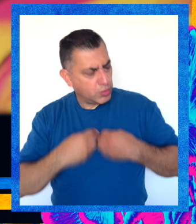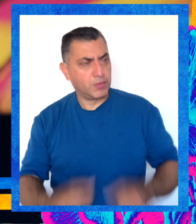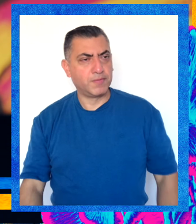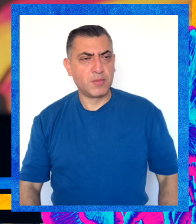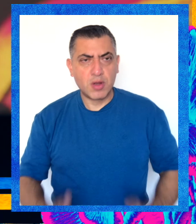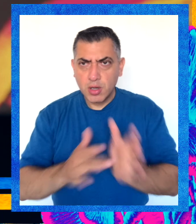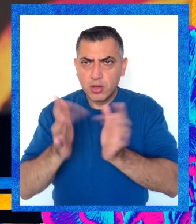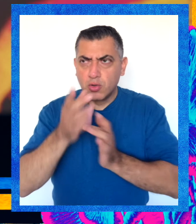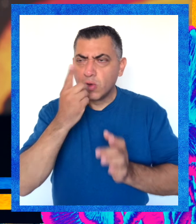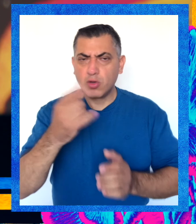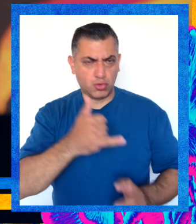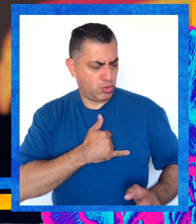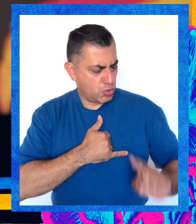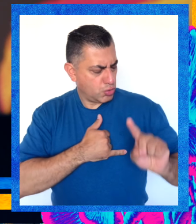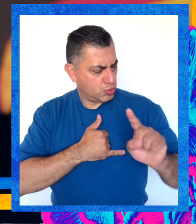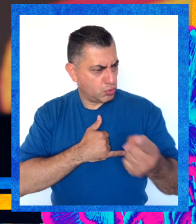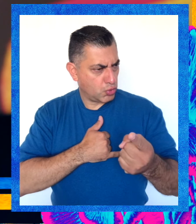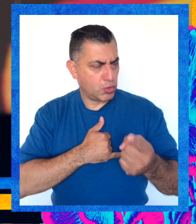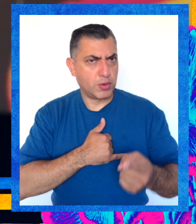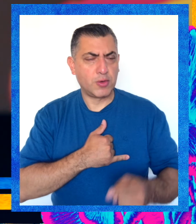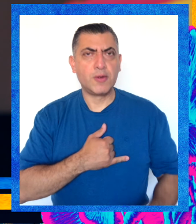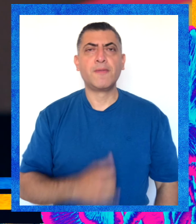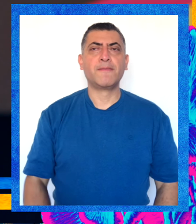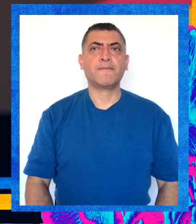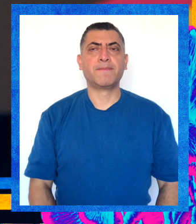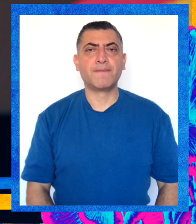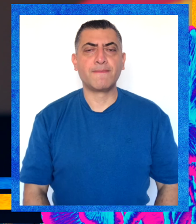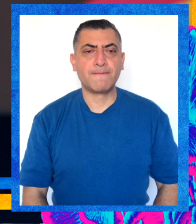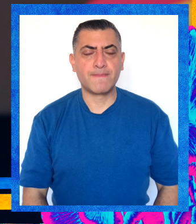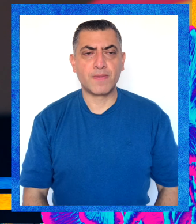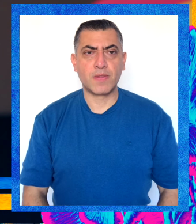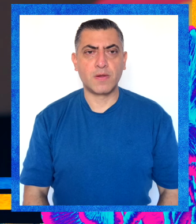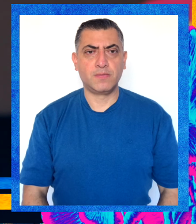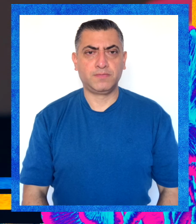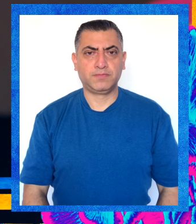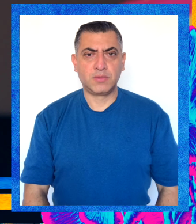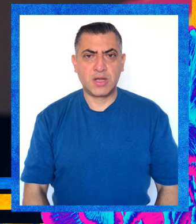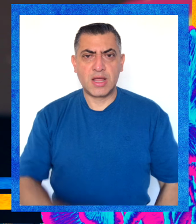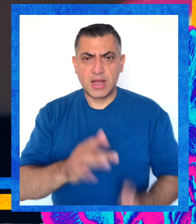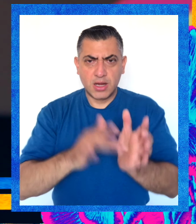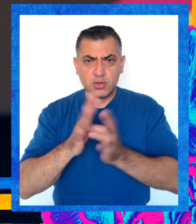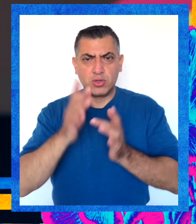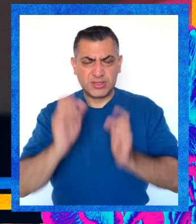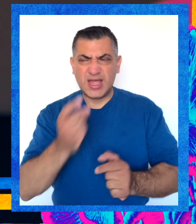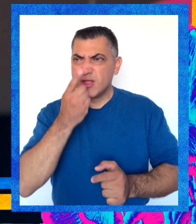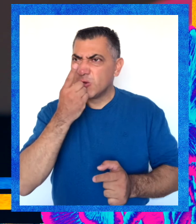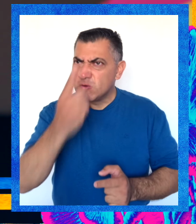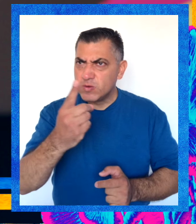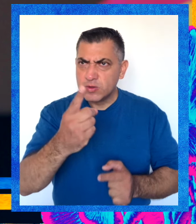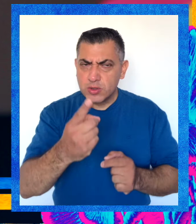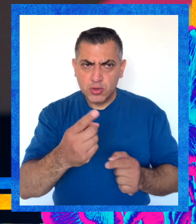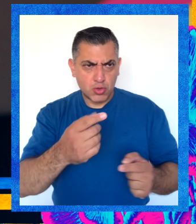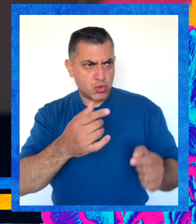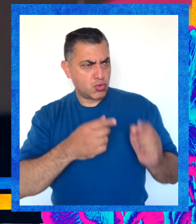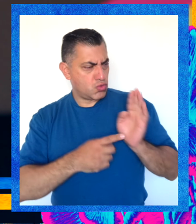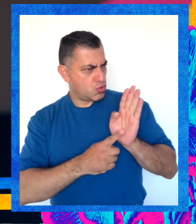cuando jesús dice yo soy y luego viene el predicado en cada una de las declaraciones él está identificándose